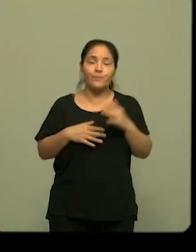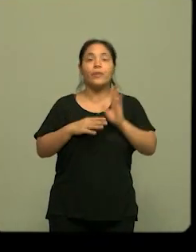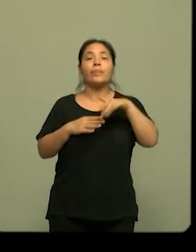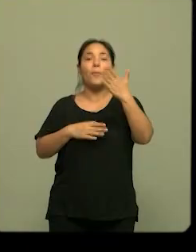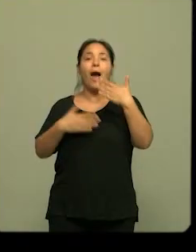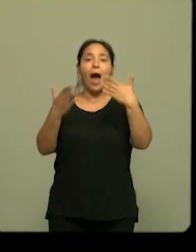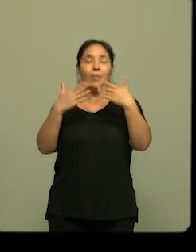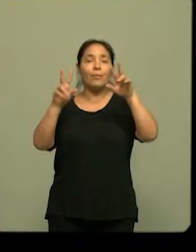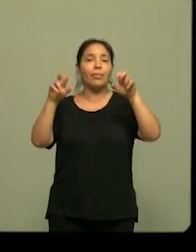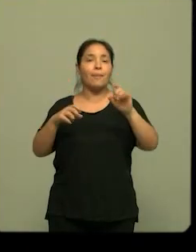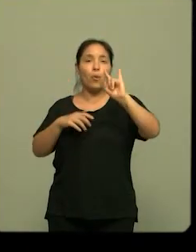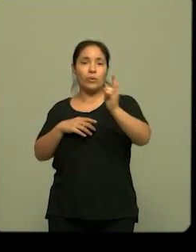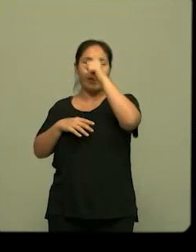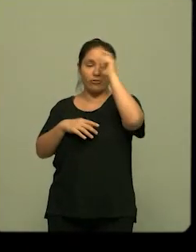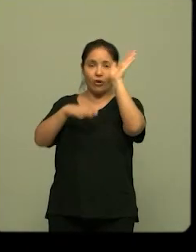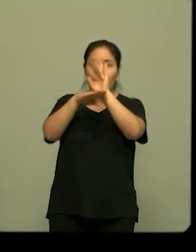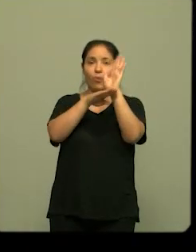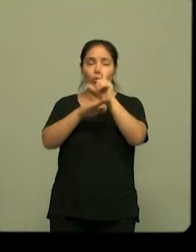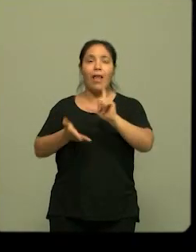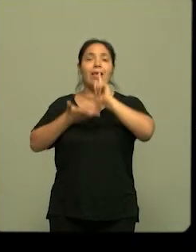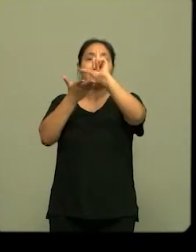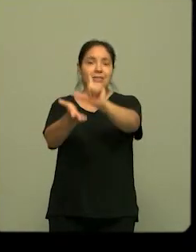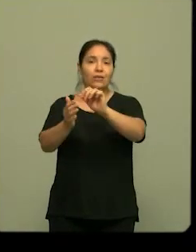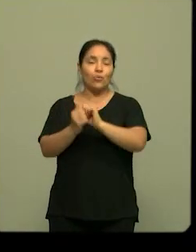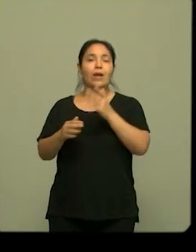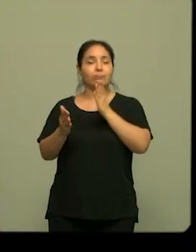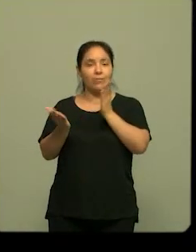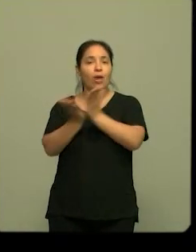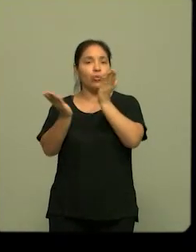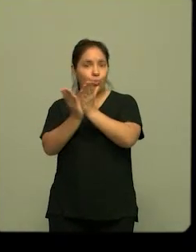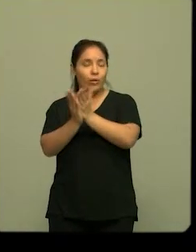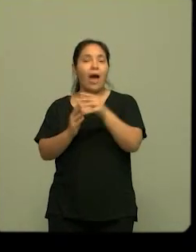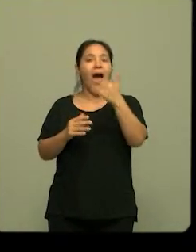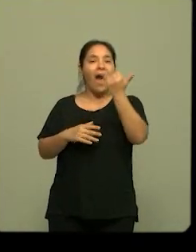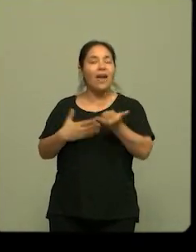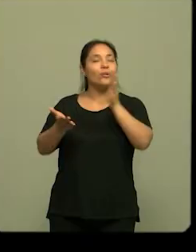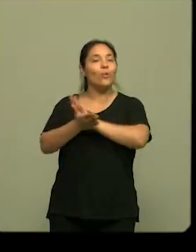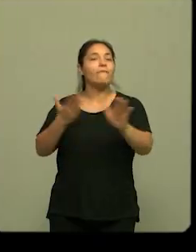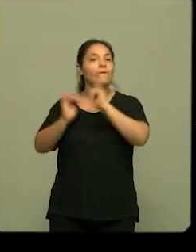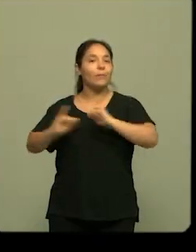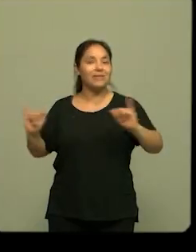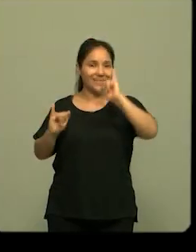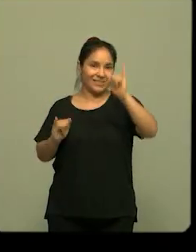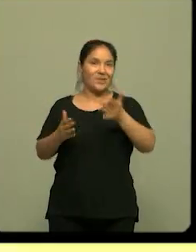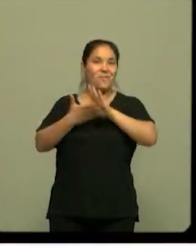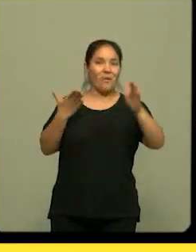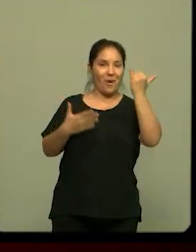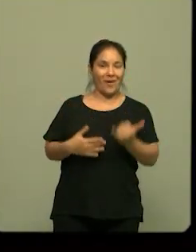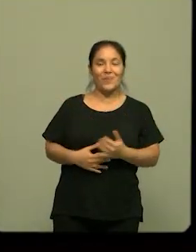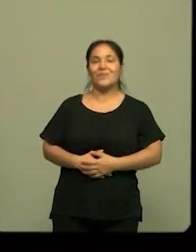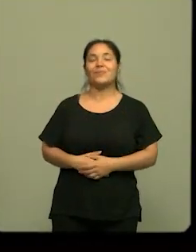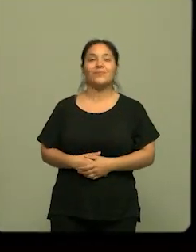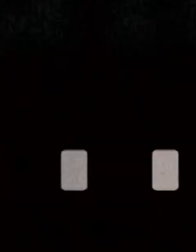en turismo aquí en la Universidad Nacional de Cuyo, que es una propuesta que además va a tener novedades, que eso es lo interesante, ¿no? Tiene muchas novedades, exactamente.